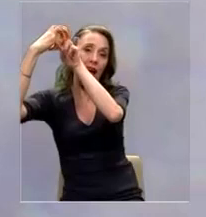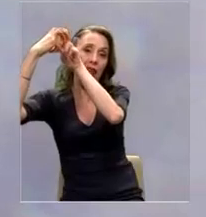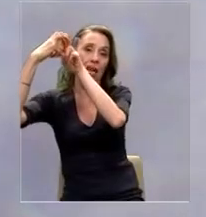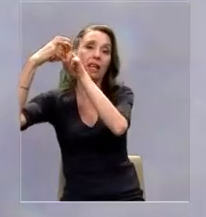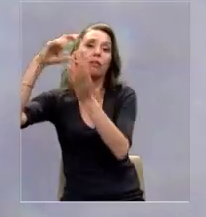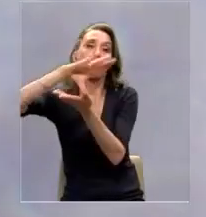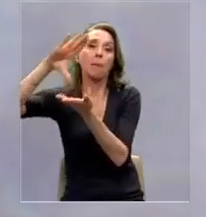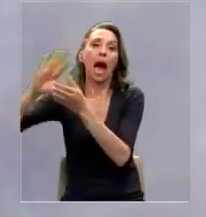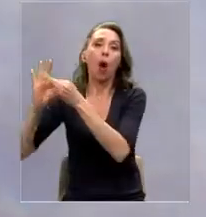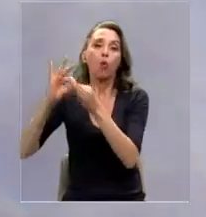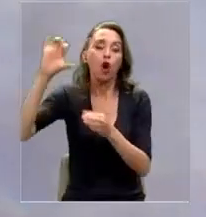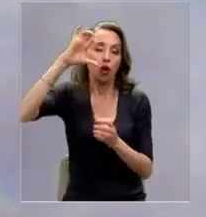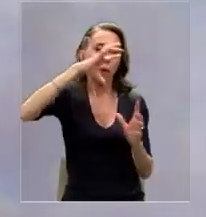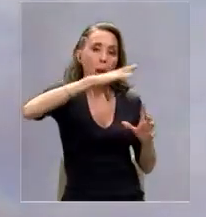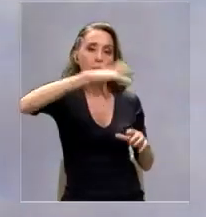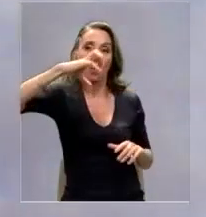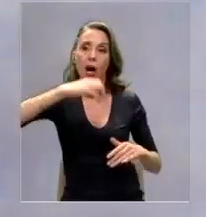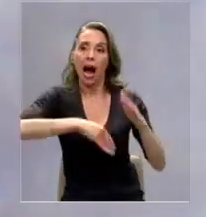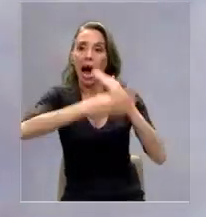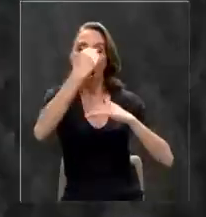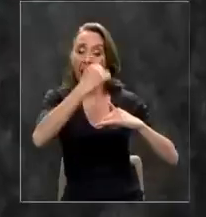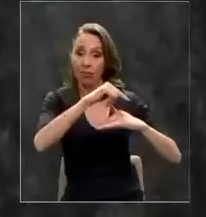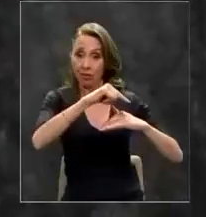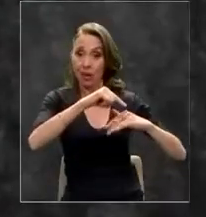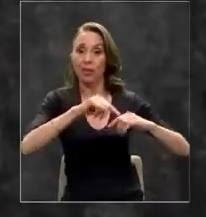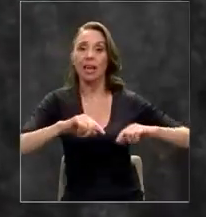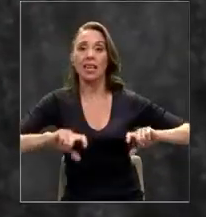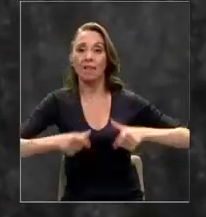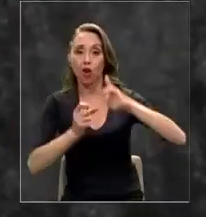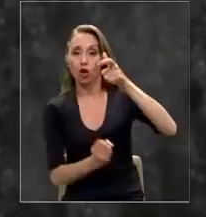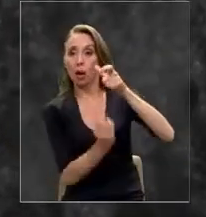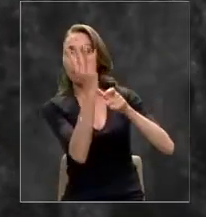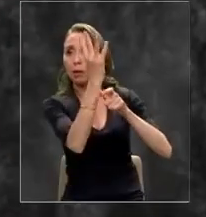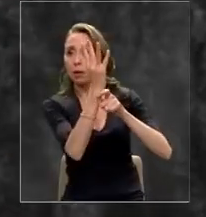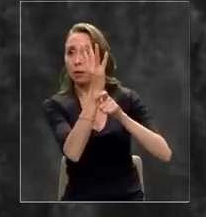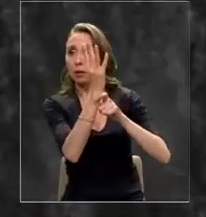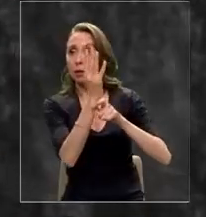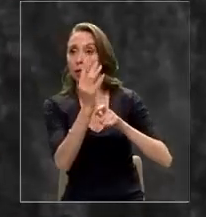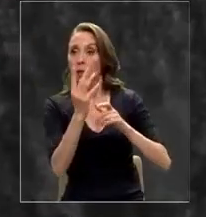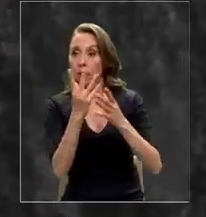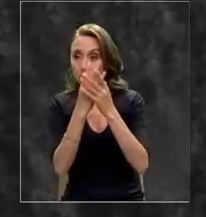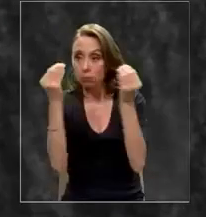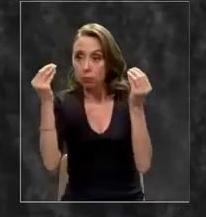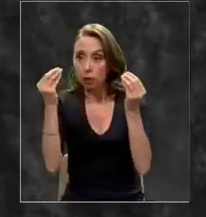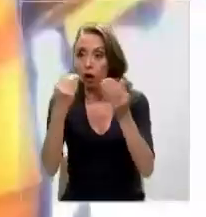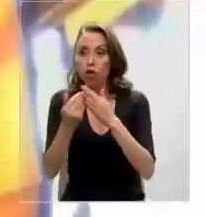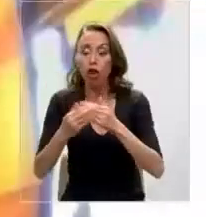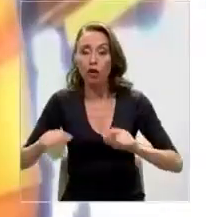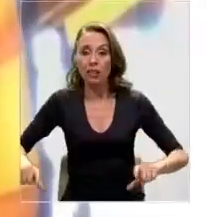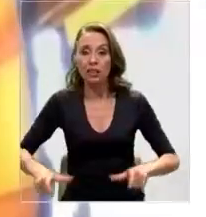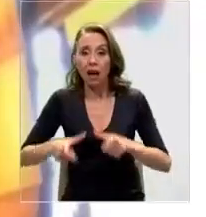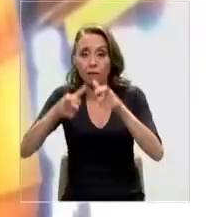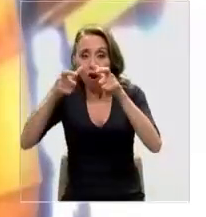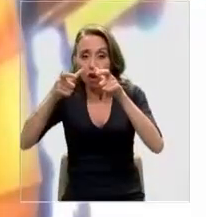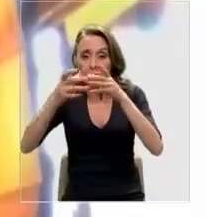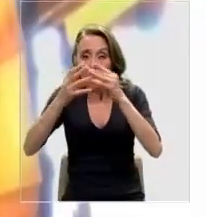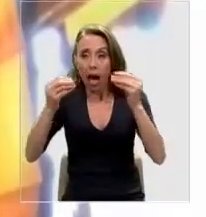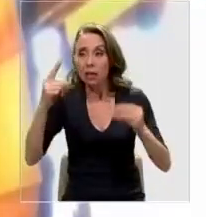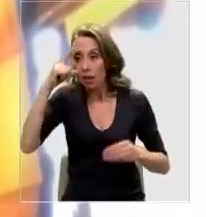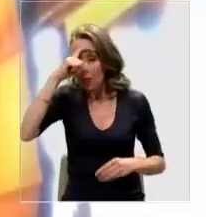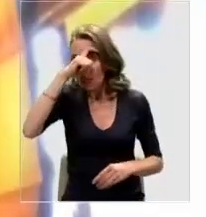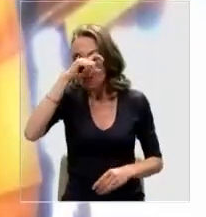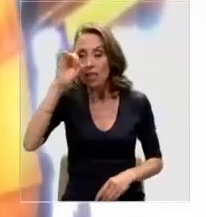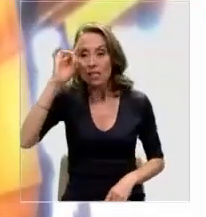Unión Europea unos días antes de la emergencia. Ahora prácticamente no quedan rastros del volcán. Es difícil de